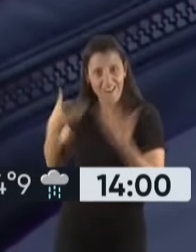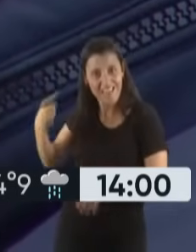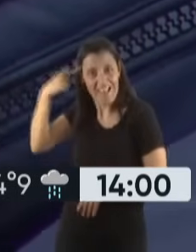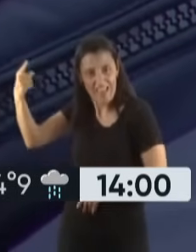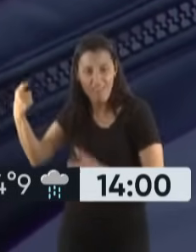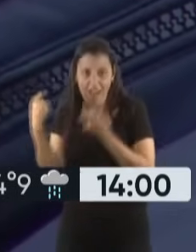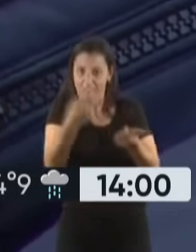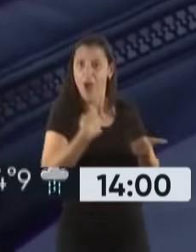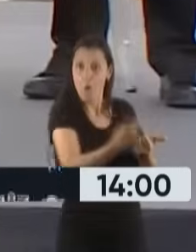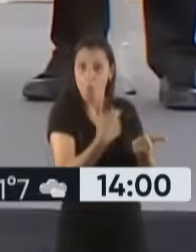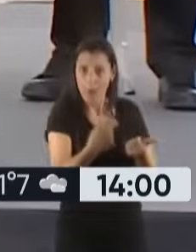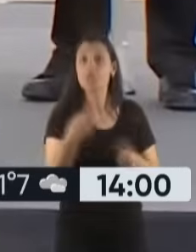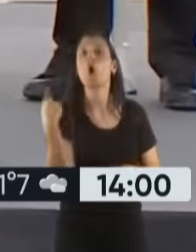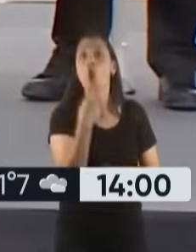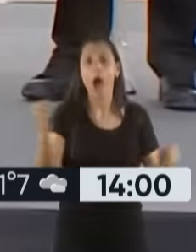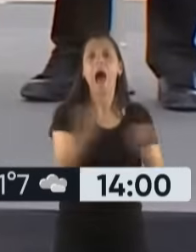Y la tomamos con Néstor.